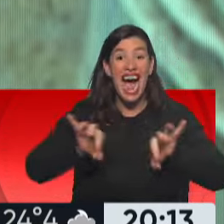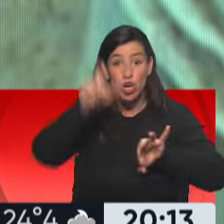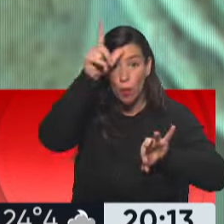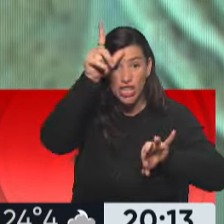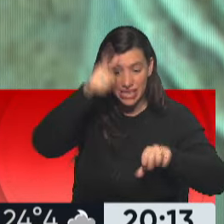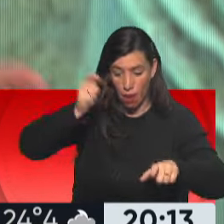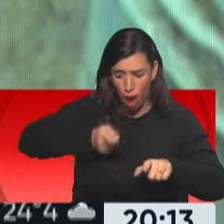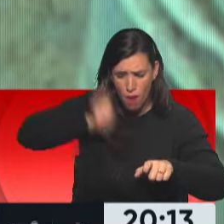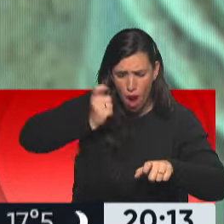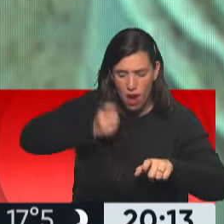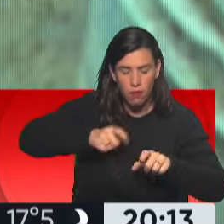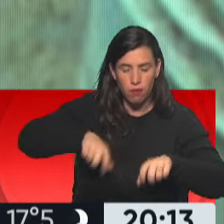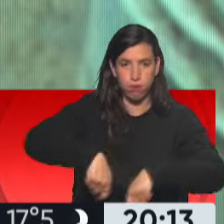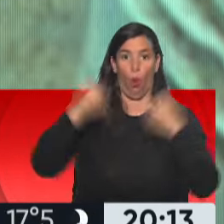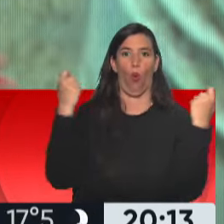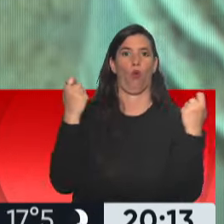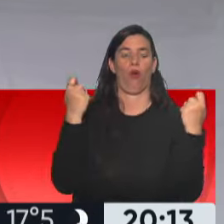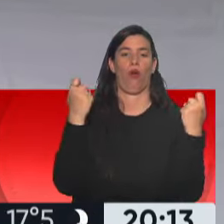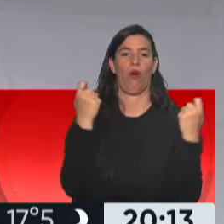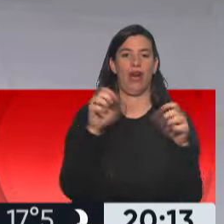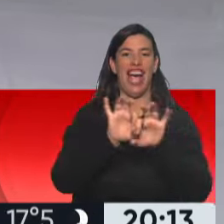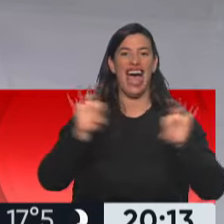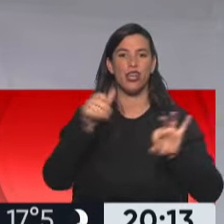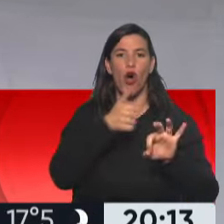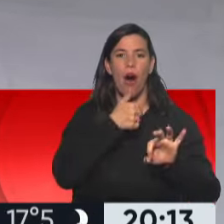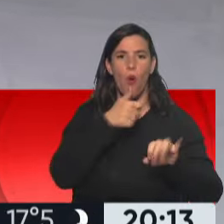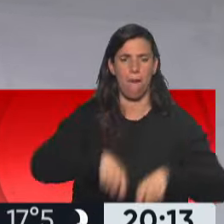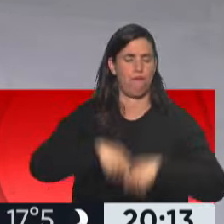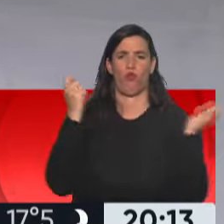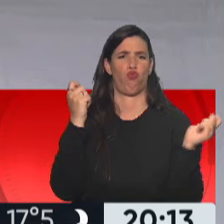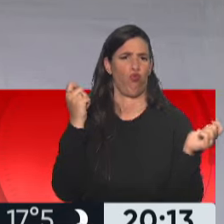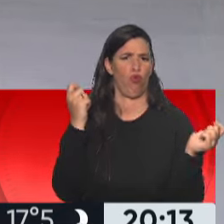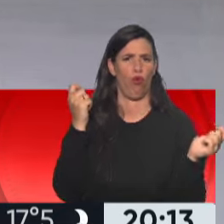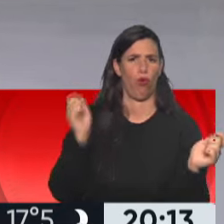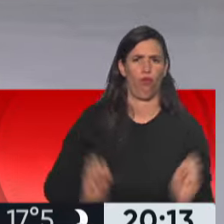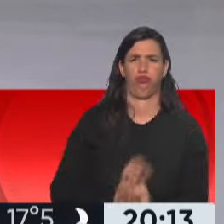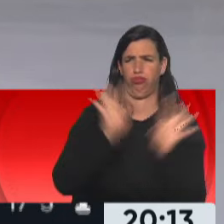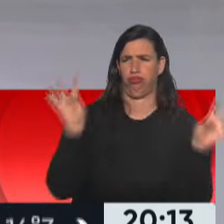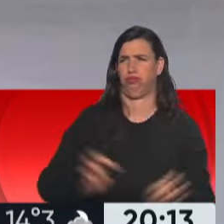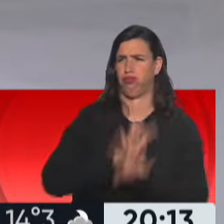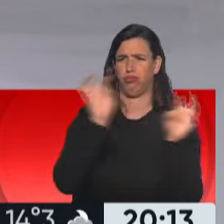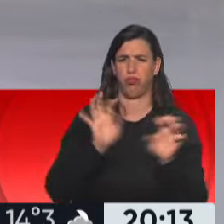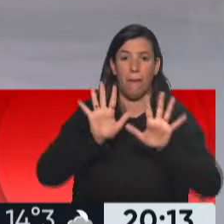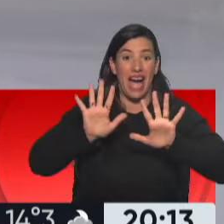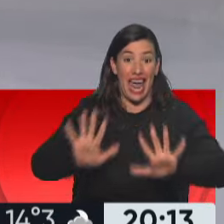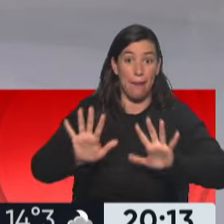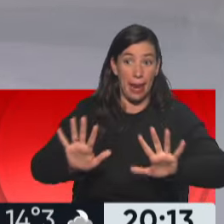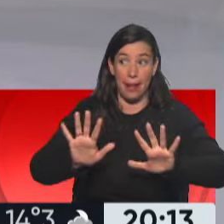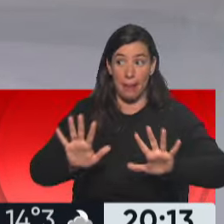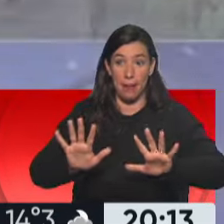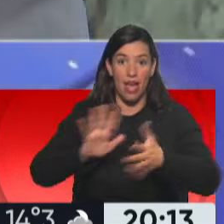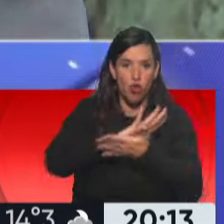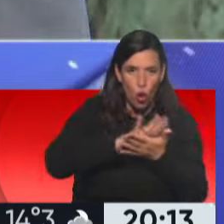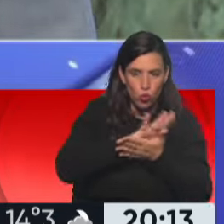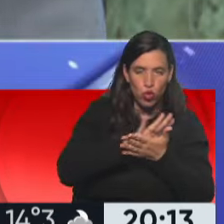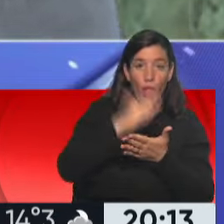un caño. Entonces tuvieron que parar un caño de agua. Sí, dijeron, claro. paremos, porque empezó a brotar agua por todos lados. Pararon. Volvieron después que solucionó este